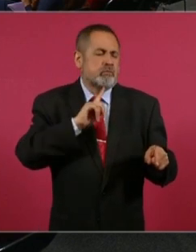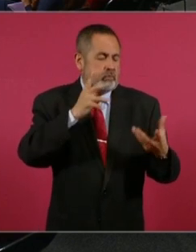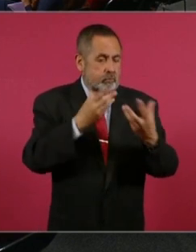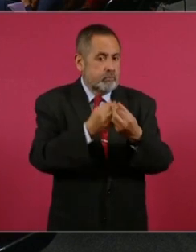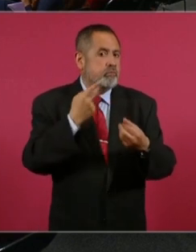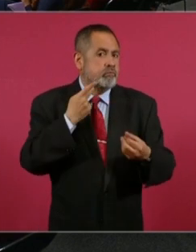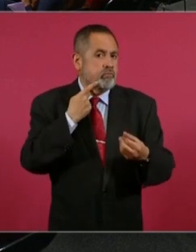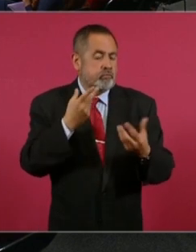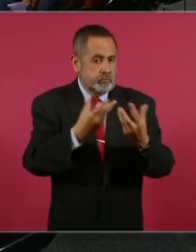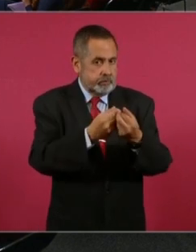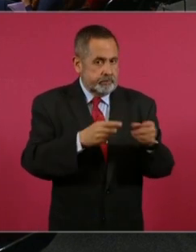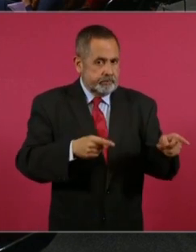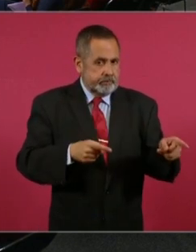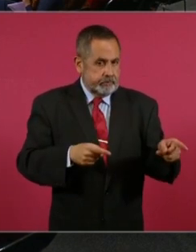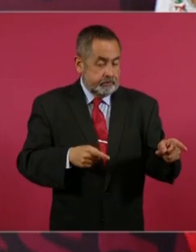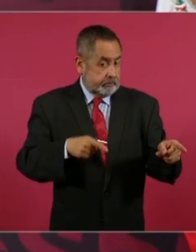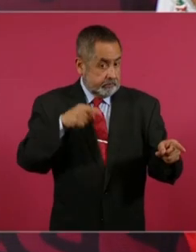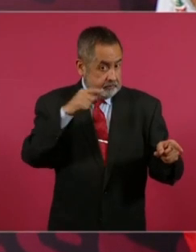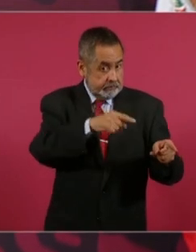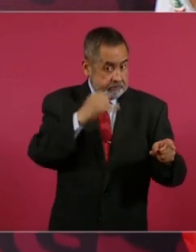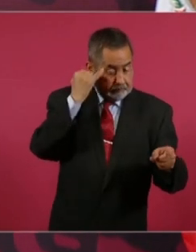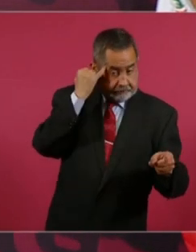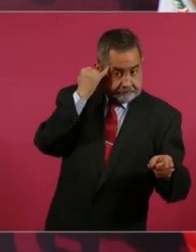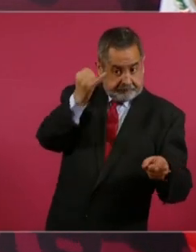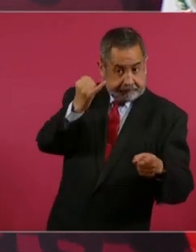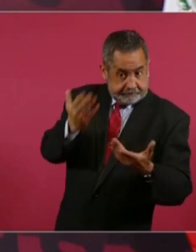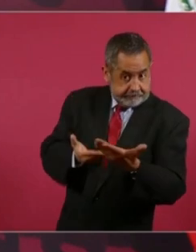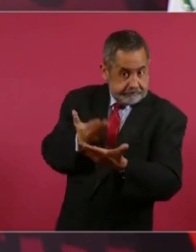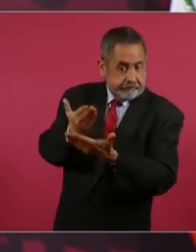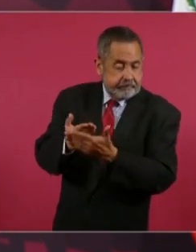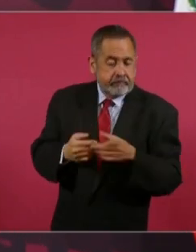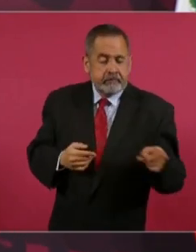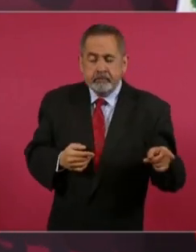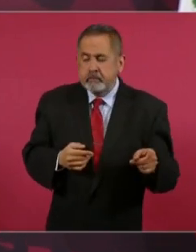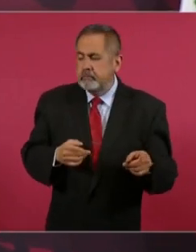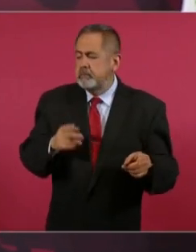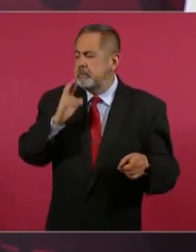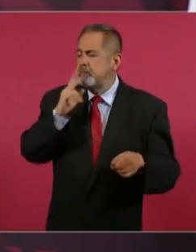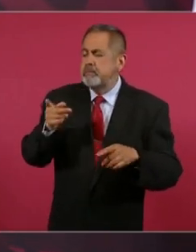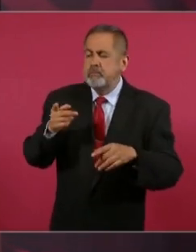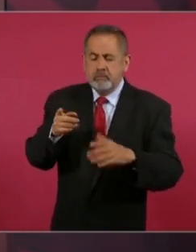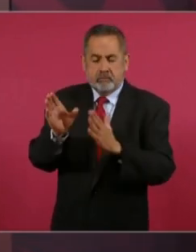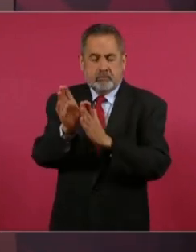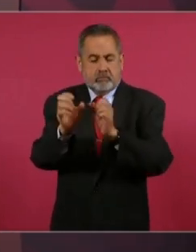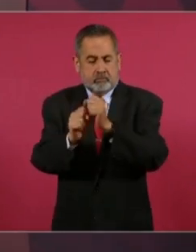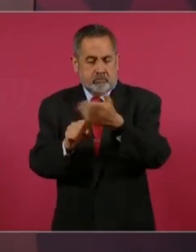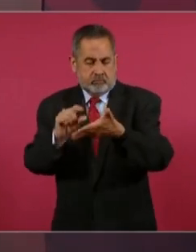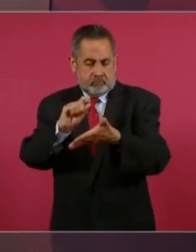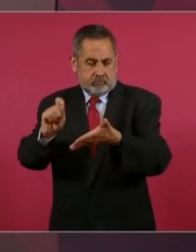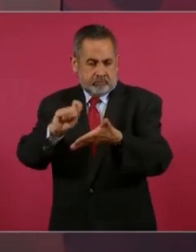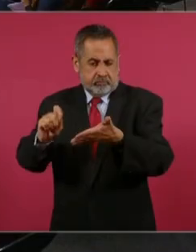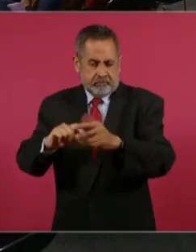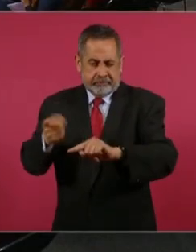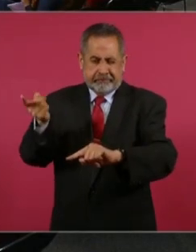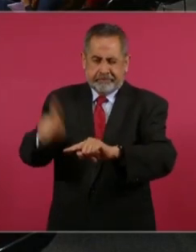política que planteó que desapareciera de la Constitución